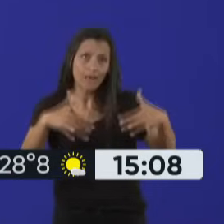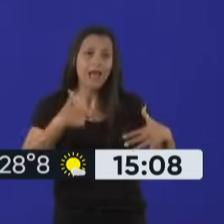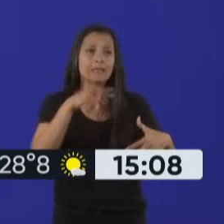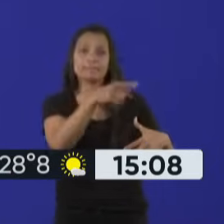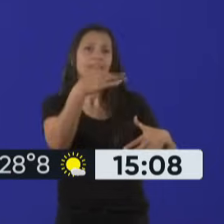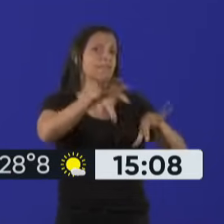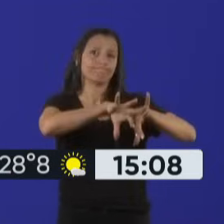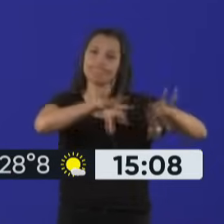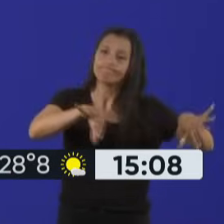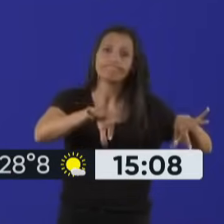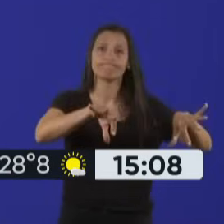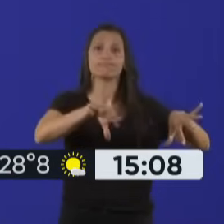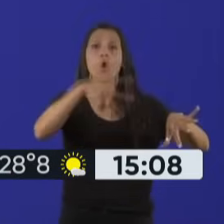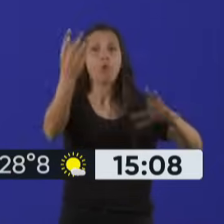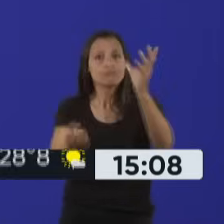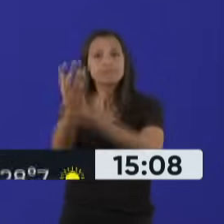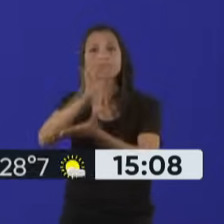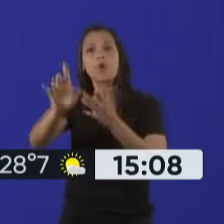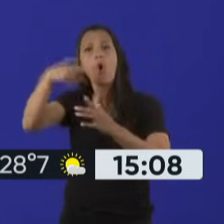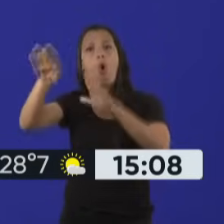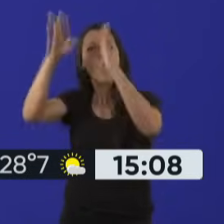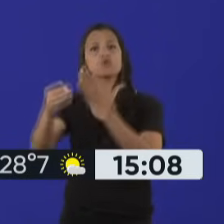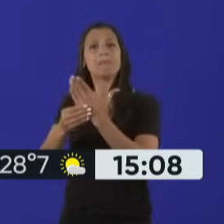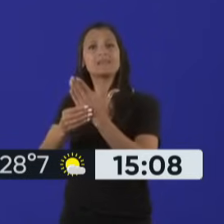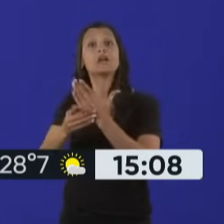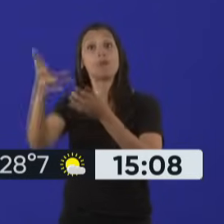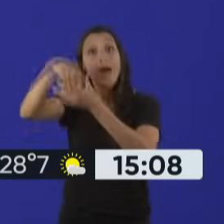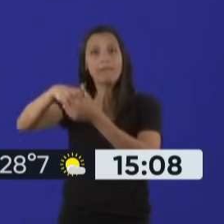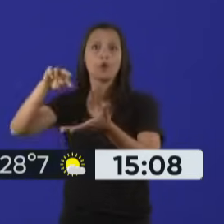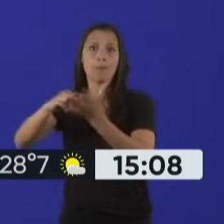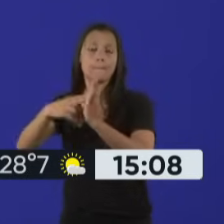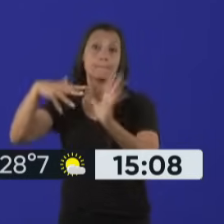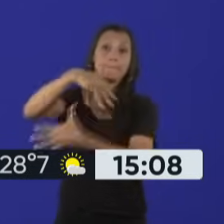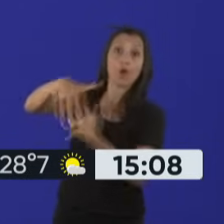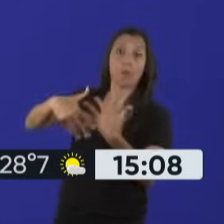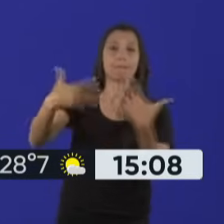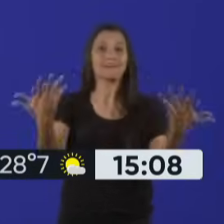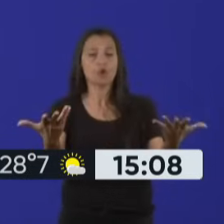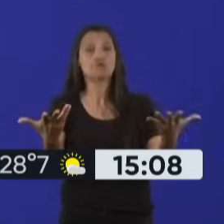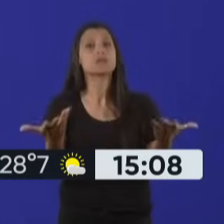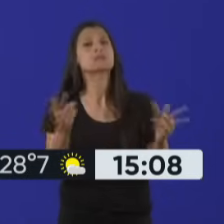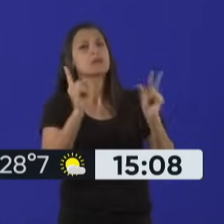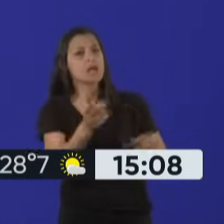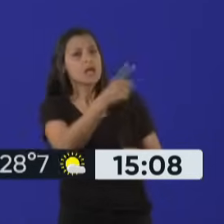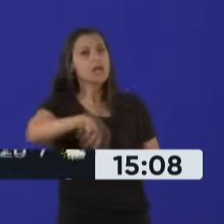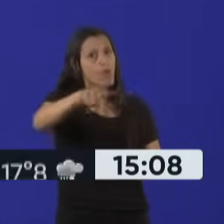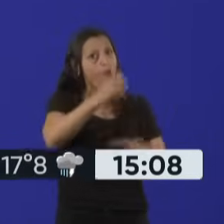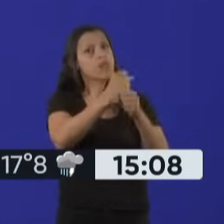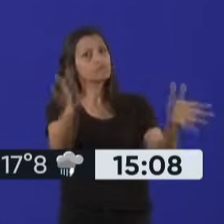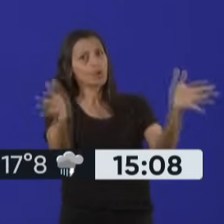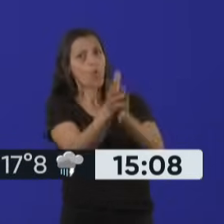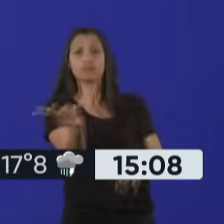un ministerio aparte por los problemas que había con dicho ministerio y la dificultad, pero igual siguen trabajando